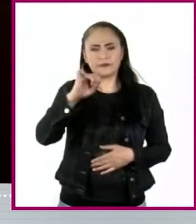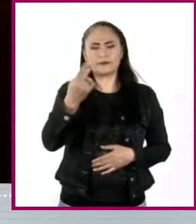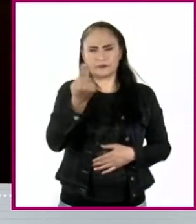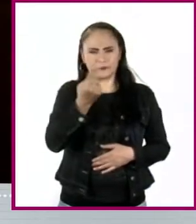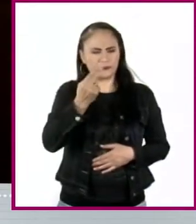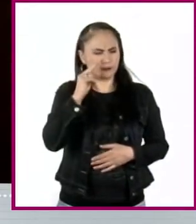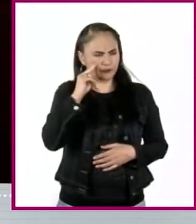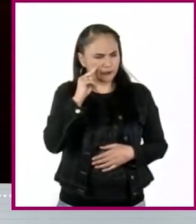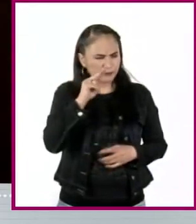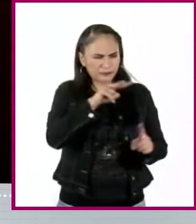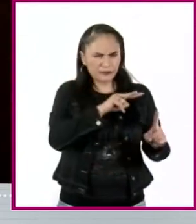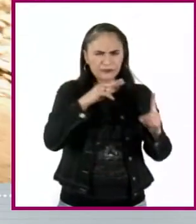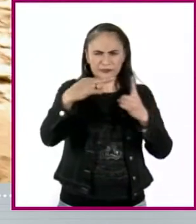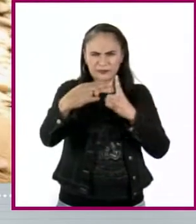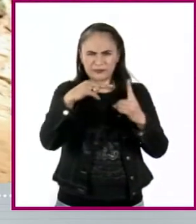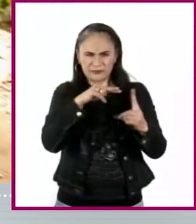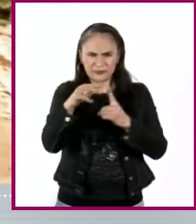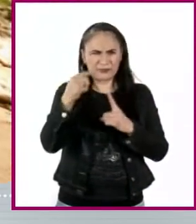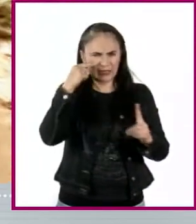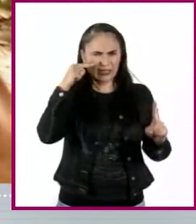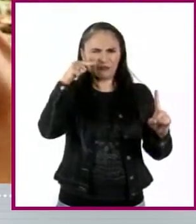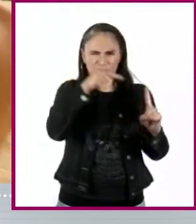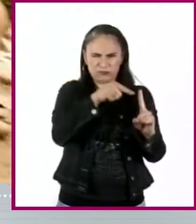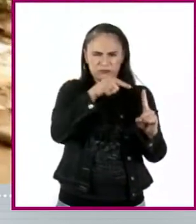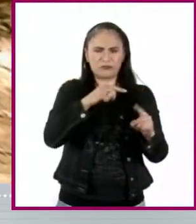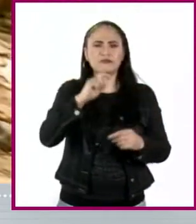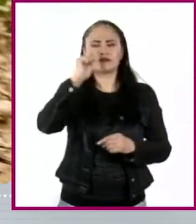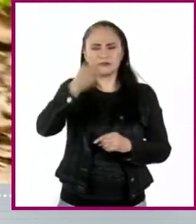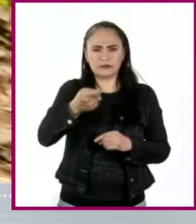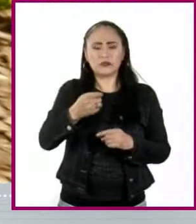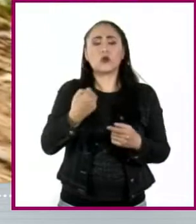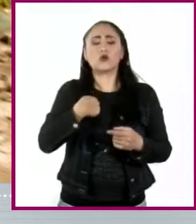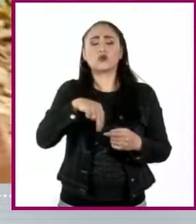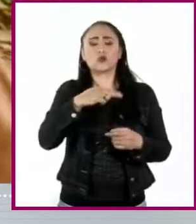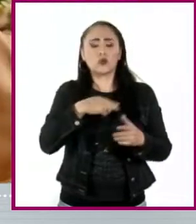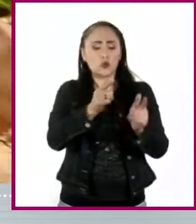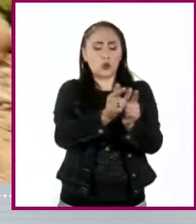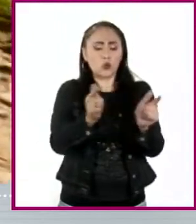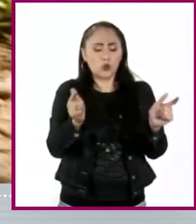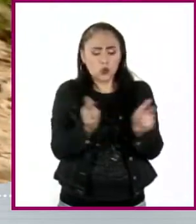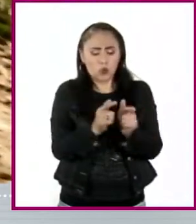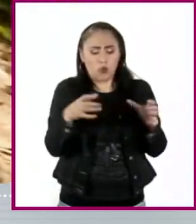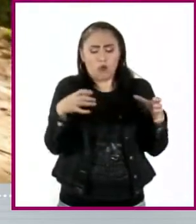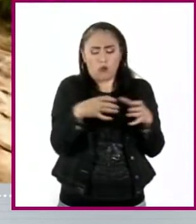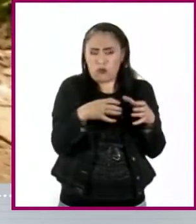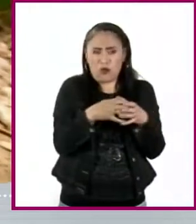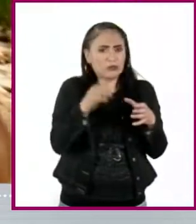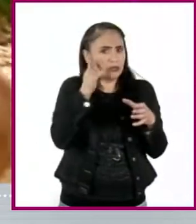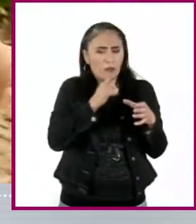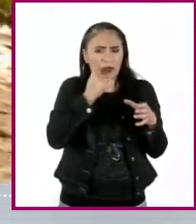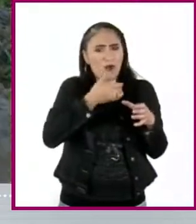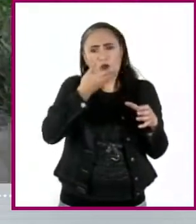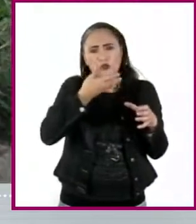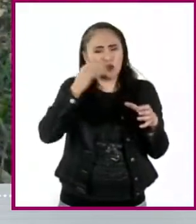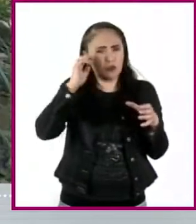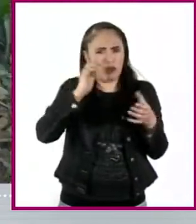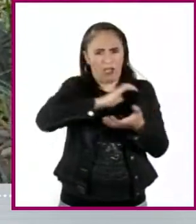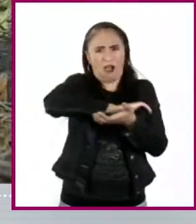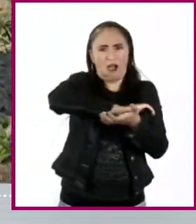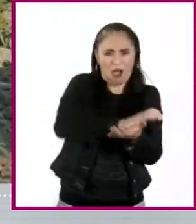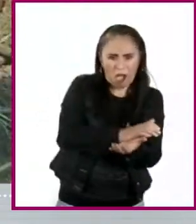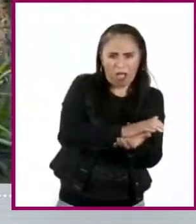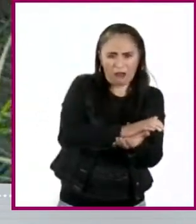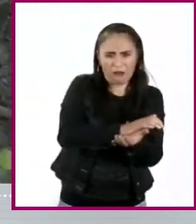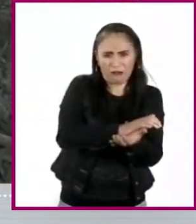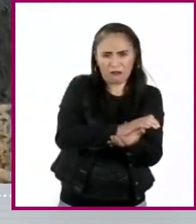pero sí quiero poner énfasis en ello. El hecho de pertenecer a un grupo históricamente discriminado no necesariamente te